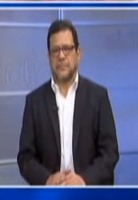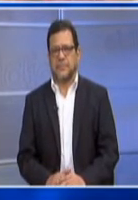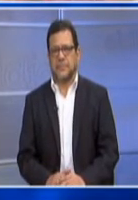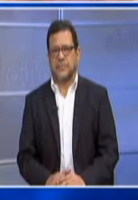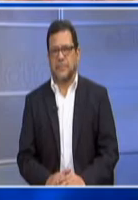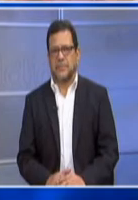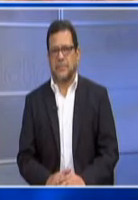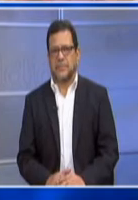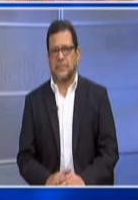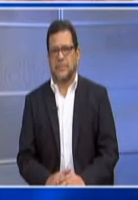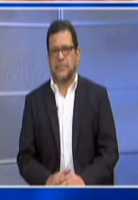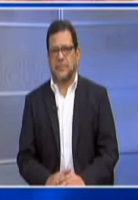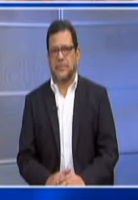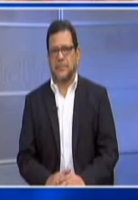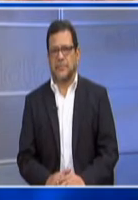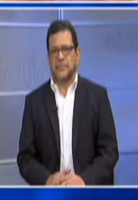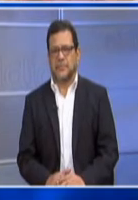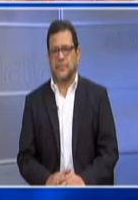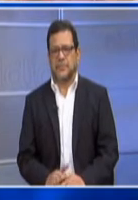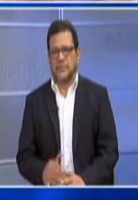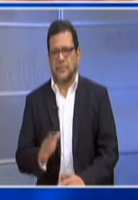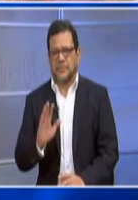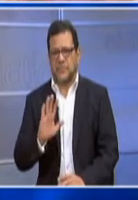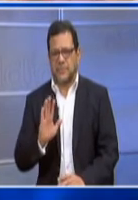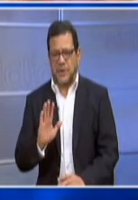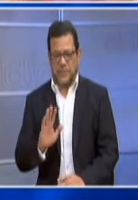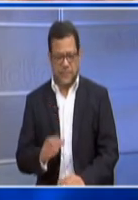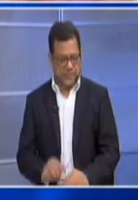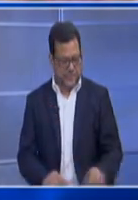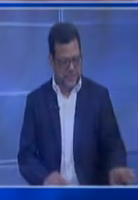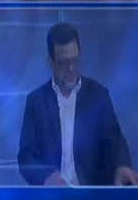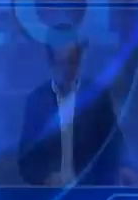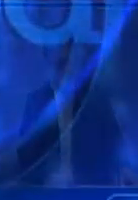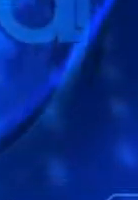nos encontramos cuando sean las 6 de la mañana. Hasta entonces. Hasta mañana.